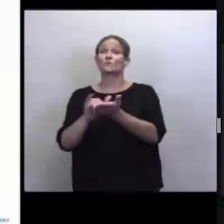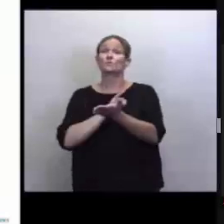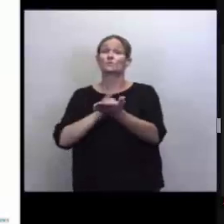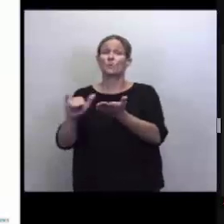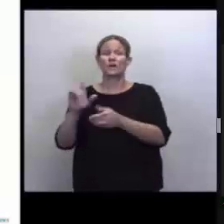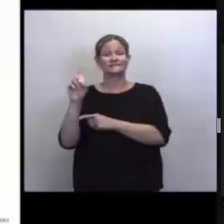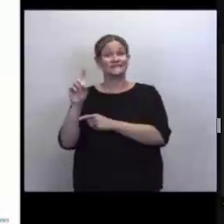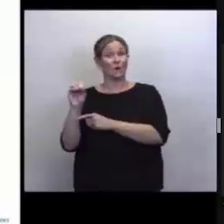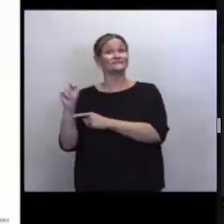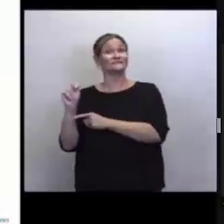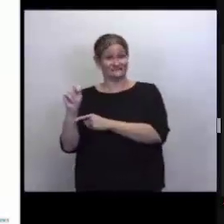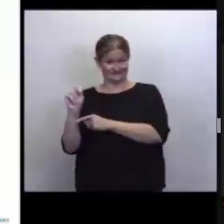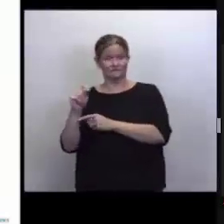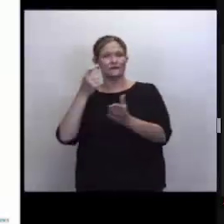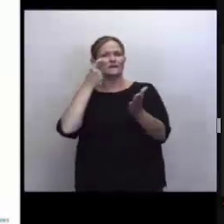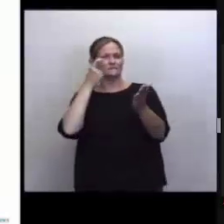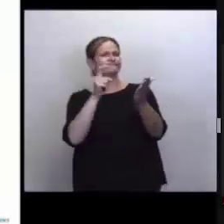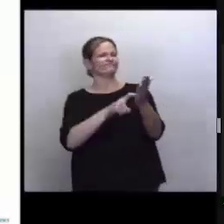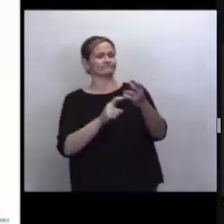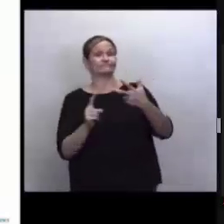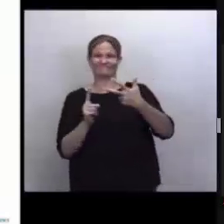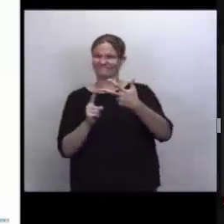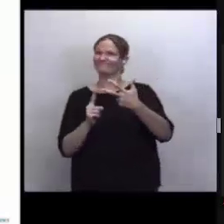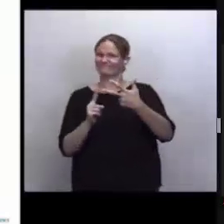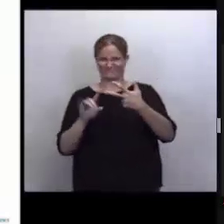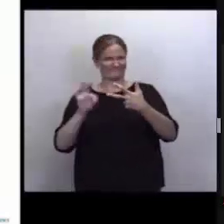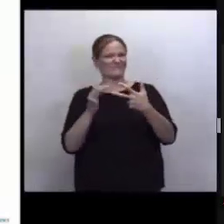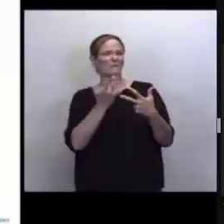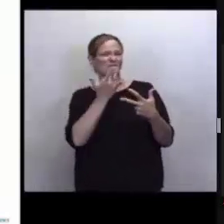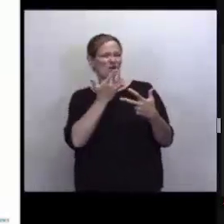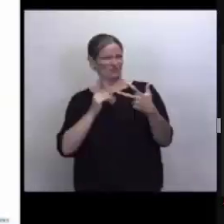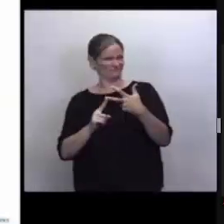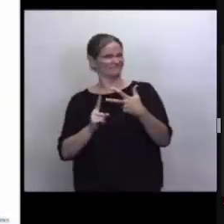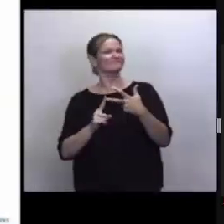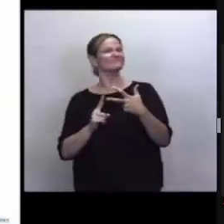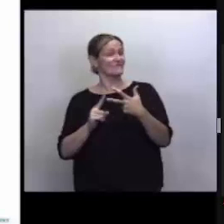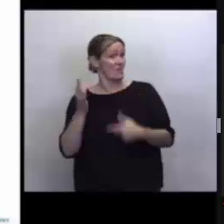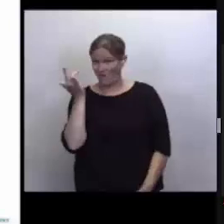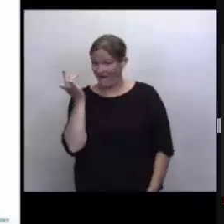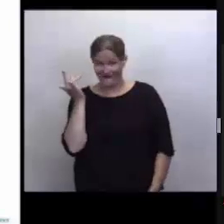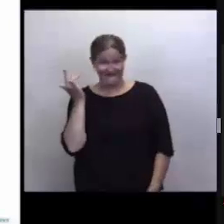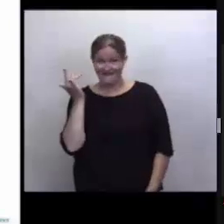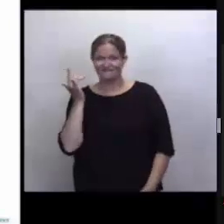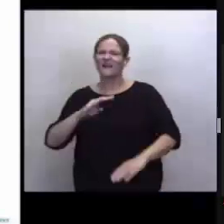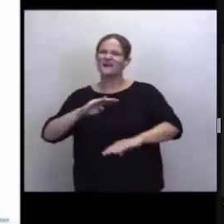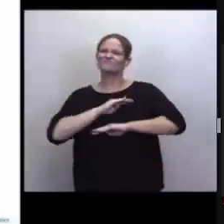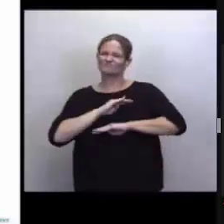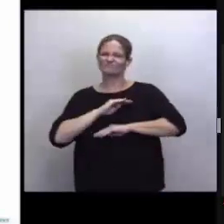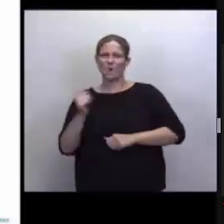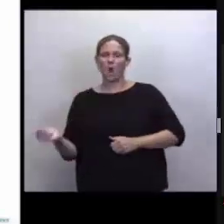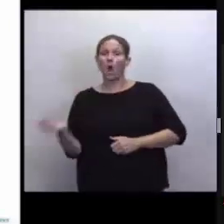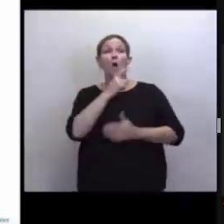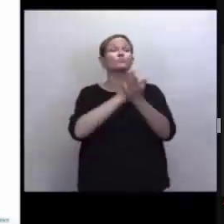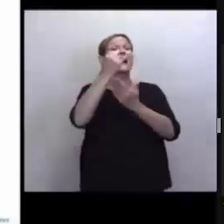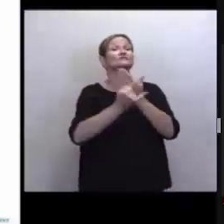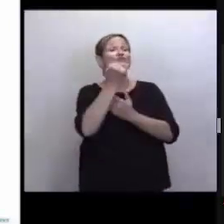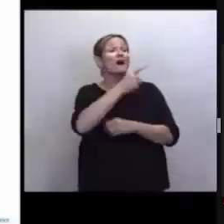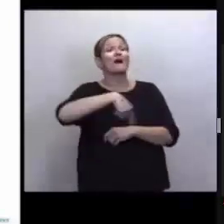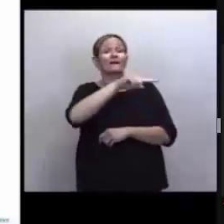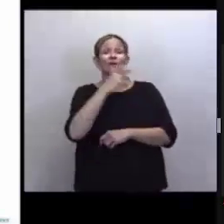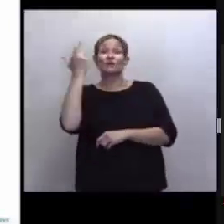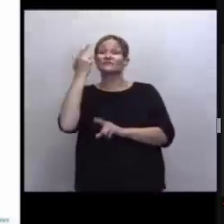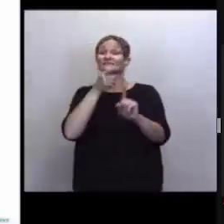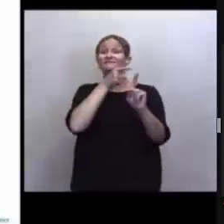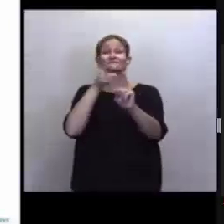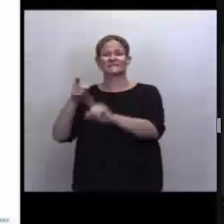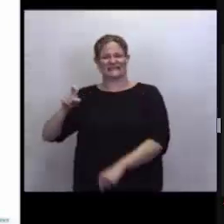El Departamento de Transporte ha identificado la alternativa de la red comunitaria como la alternativa preferida porque es la que